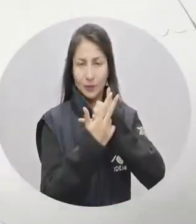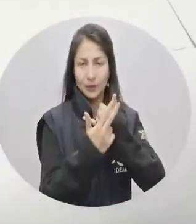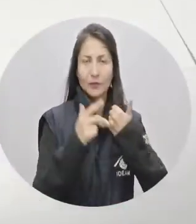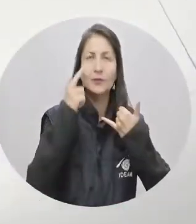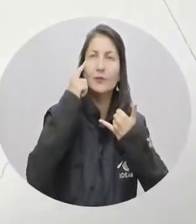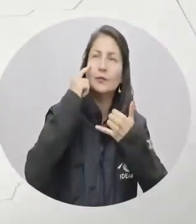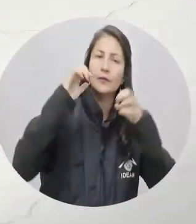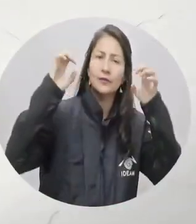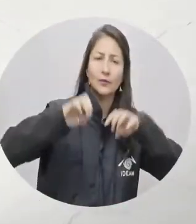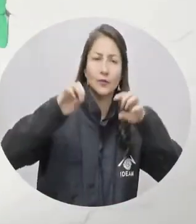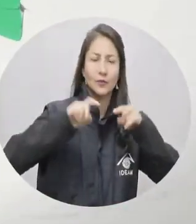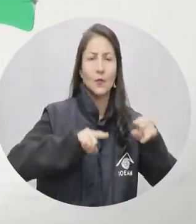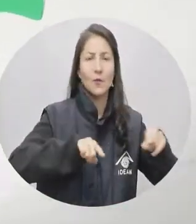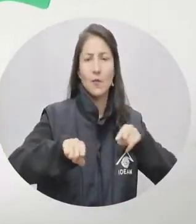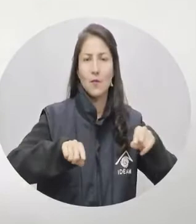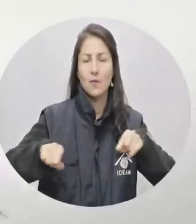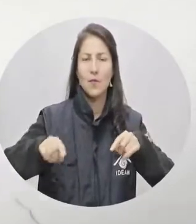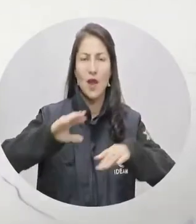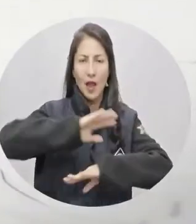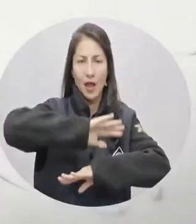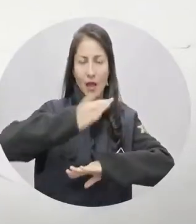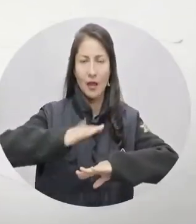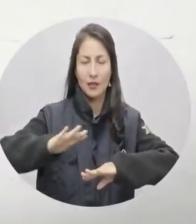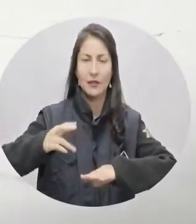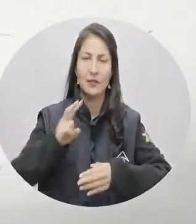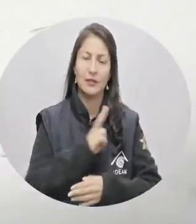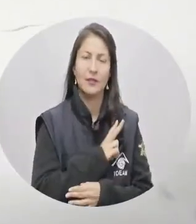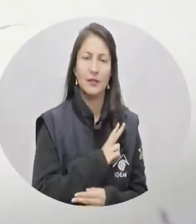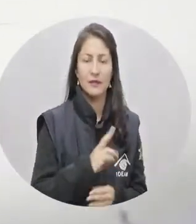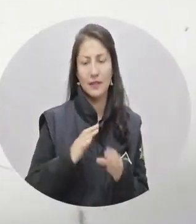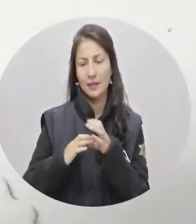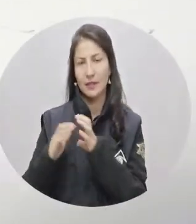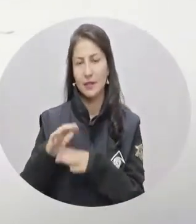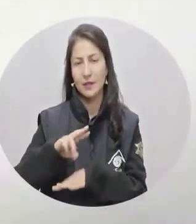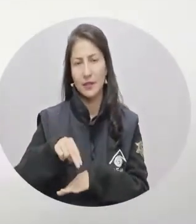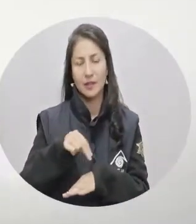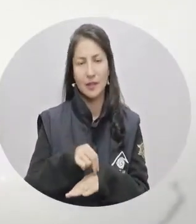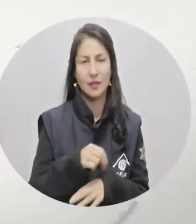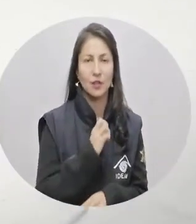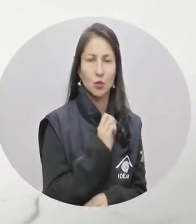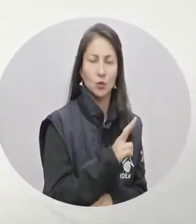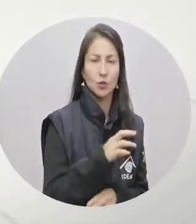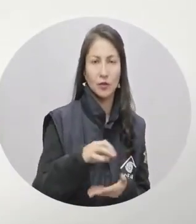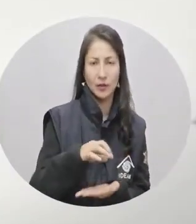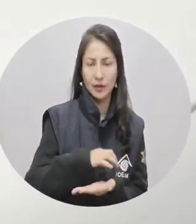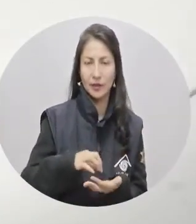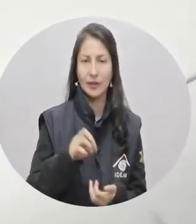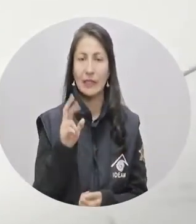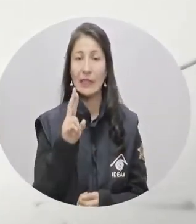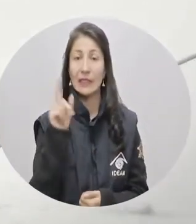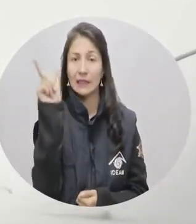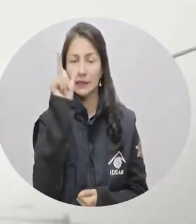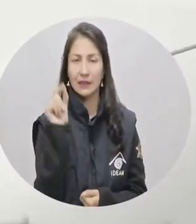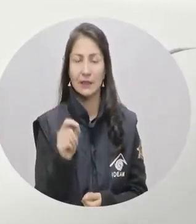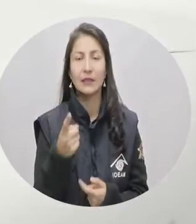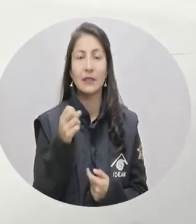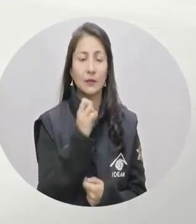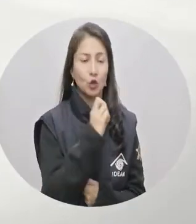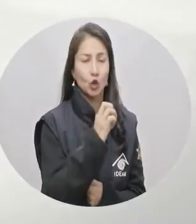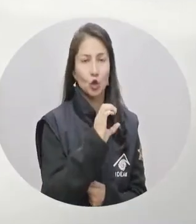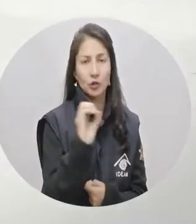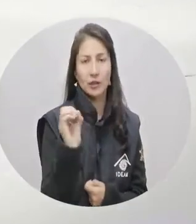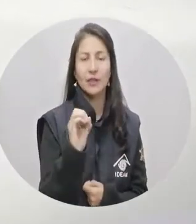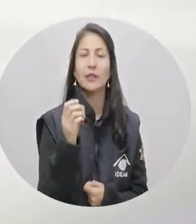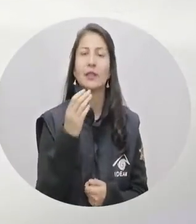Para la zona andina se verán caer lluvias en amplias zonas de Antioquia, Valle, Cauca y Nariño, sur de Santander, Huila y Risaralda y